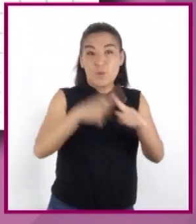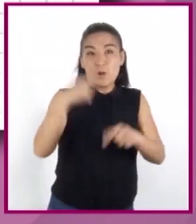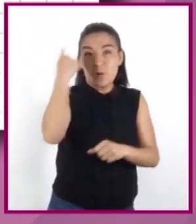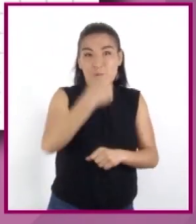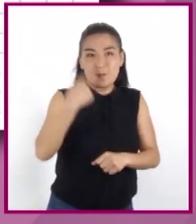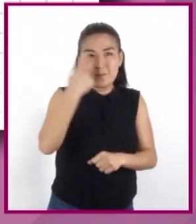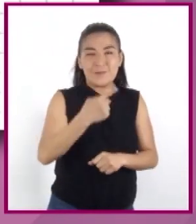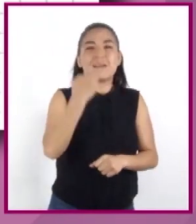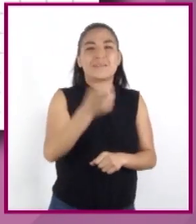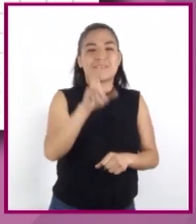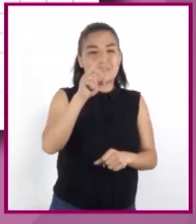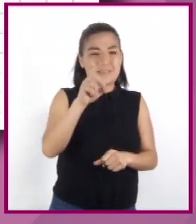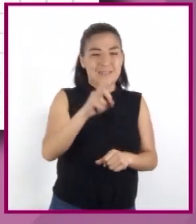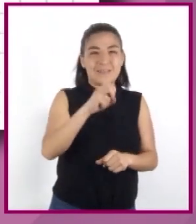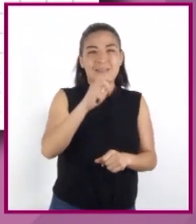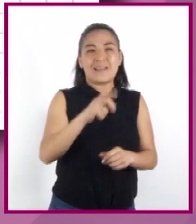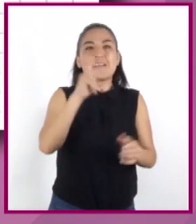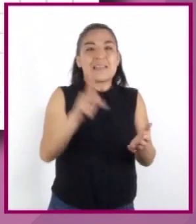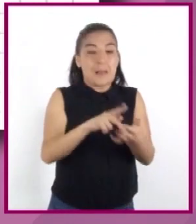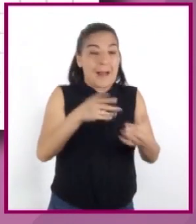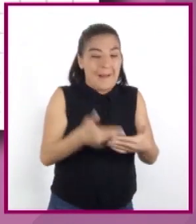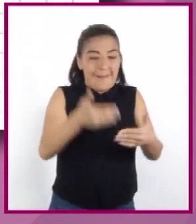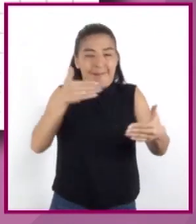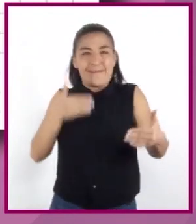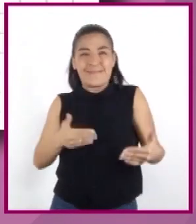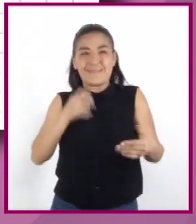encuentra 30 kilómetros por detrás de Lalo en este punto.